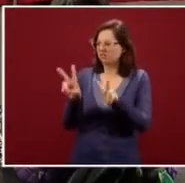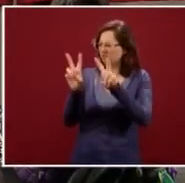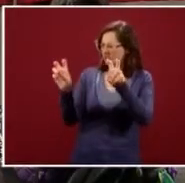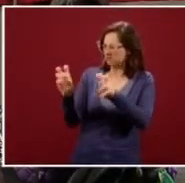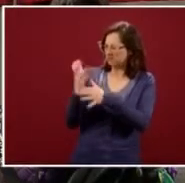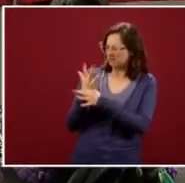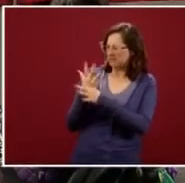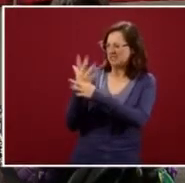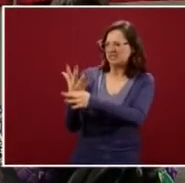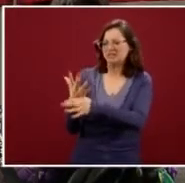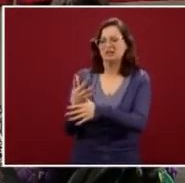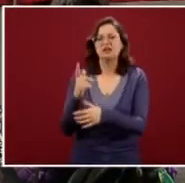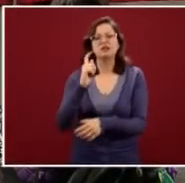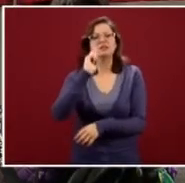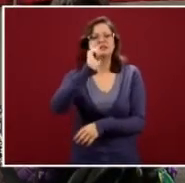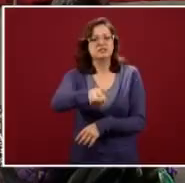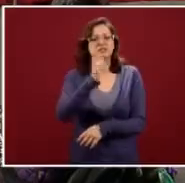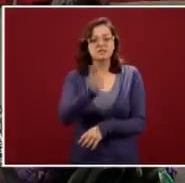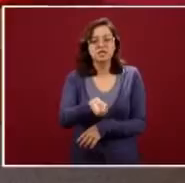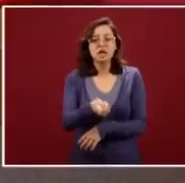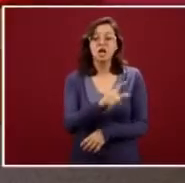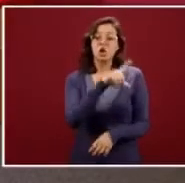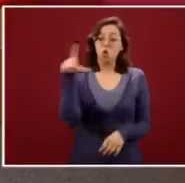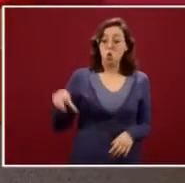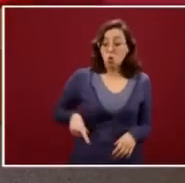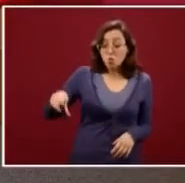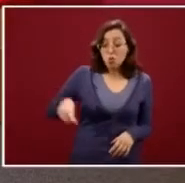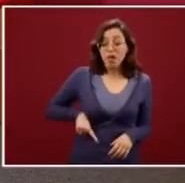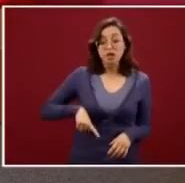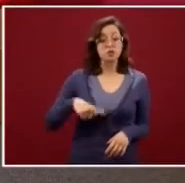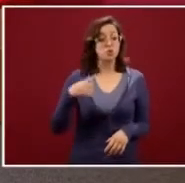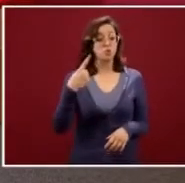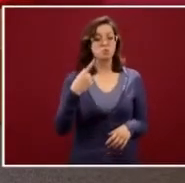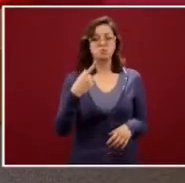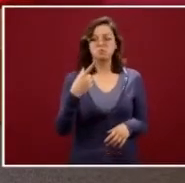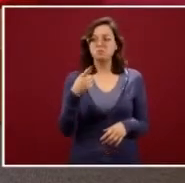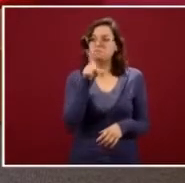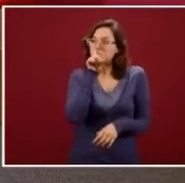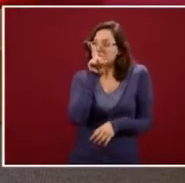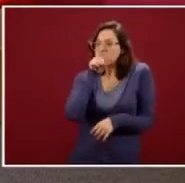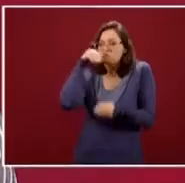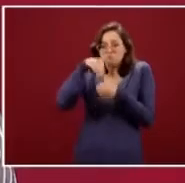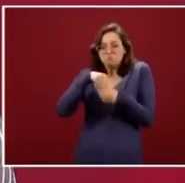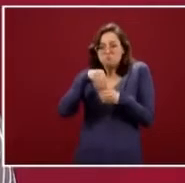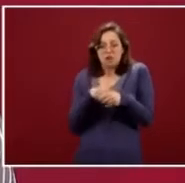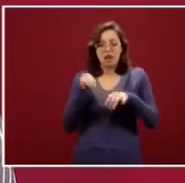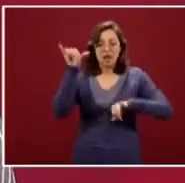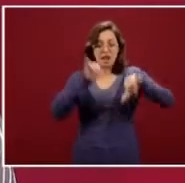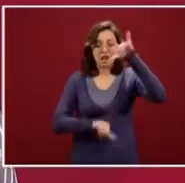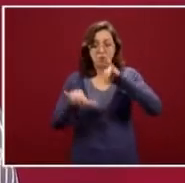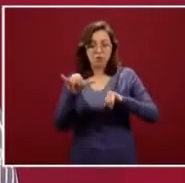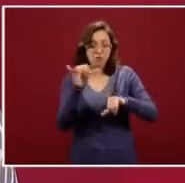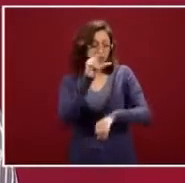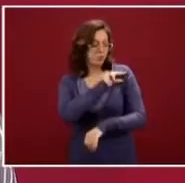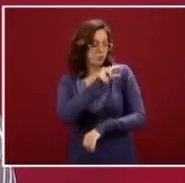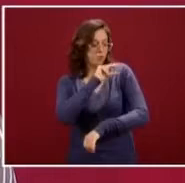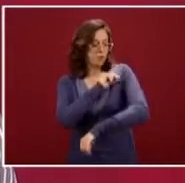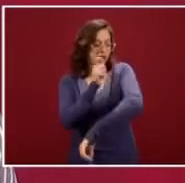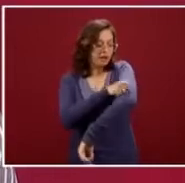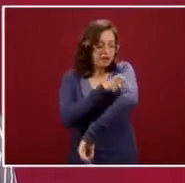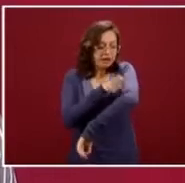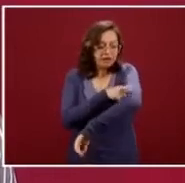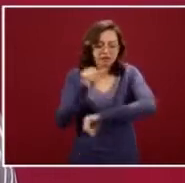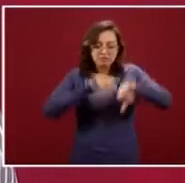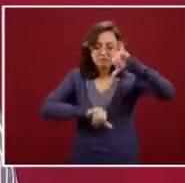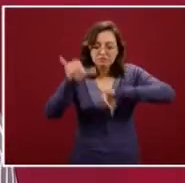implicar que hay una disposición o una actitud por parte del gobierno para frenar que los laboratorios privados participen en